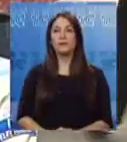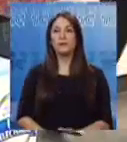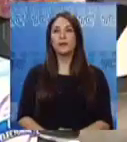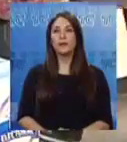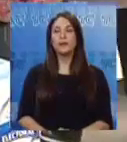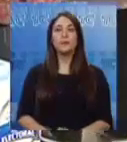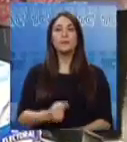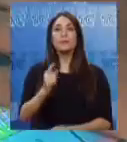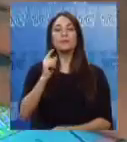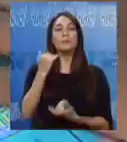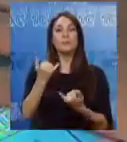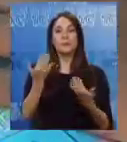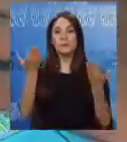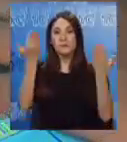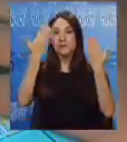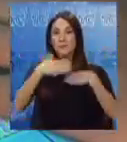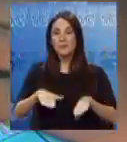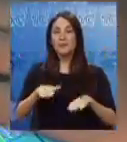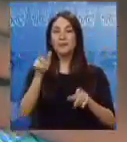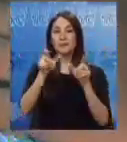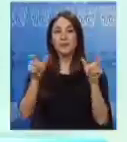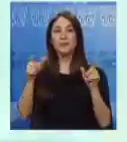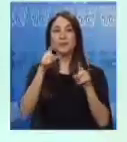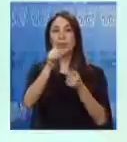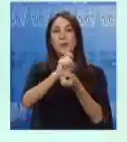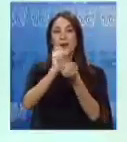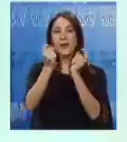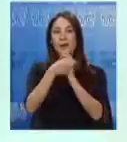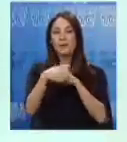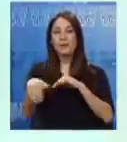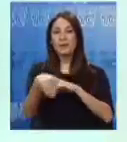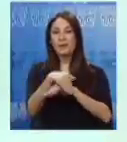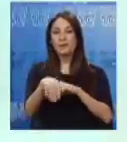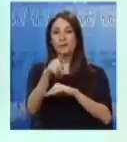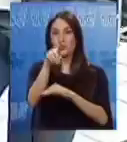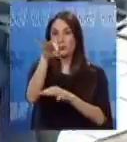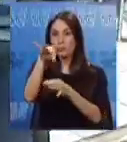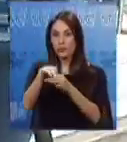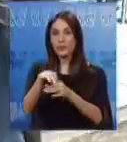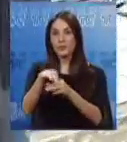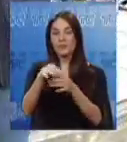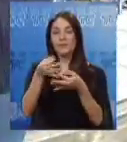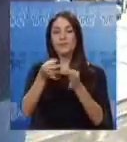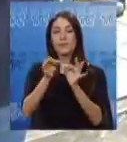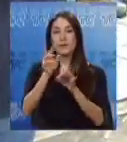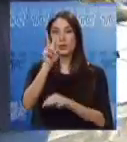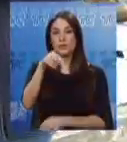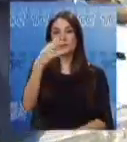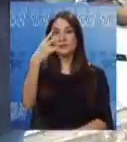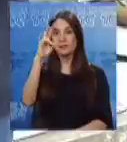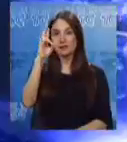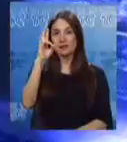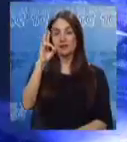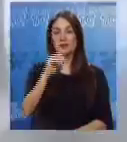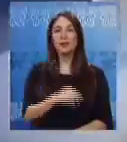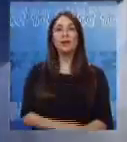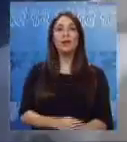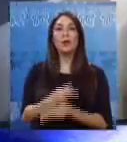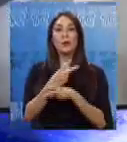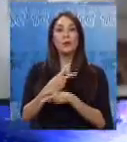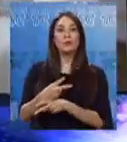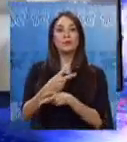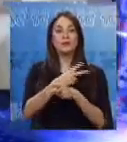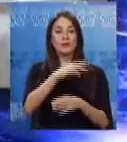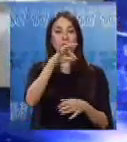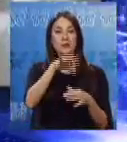A un día de que termine el plazo para que los ciudadanos puedan realizar su cambio de domicilio para las elecciones de febrero de 2017, el Consejo Nacional